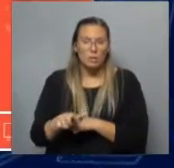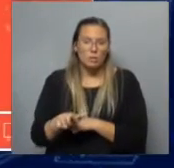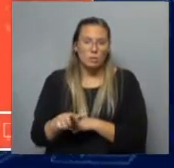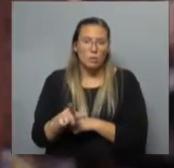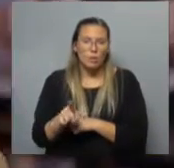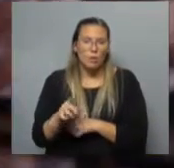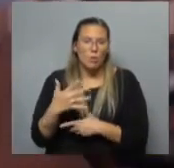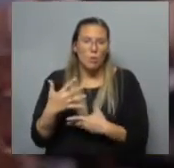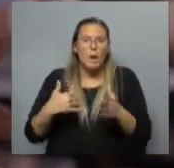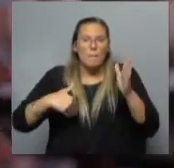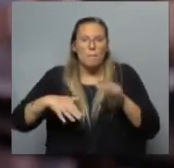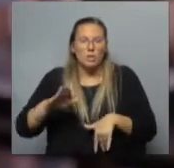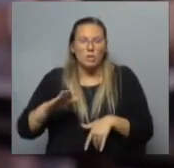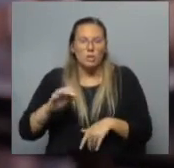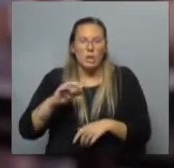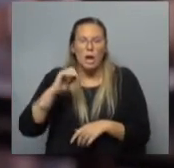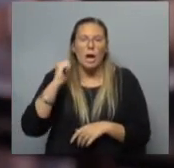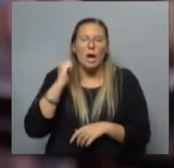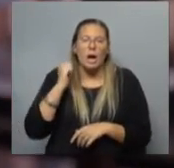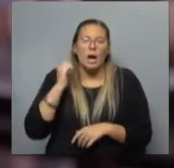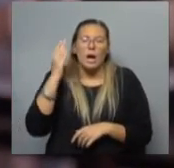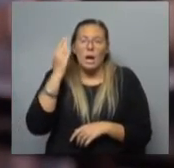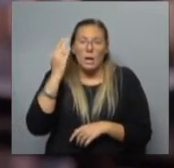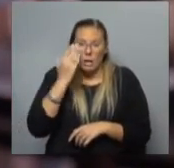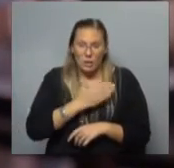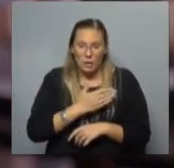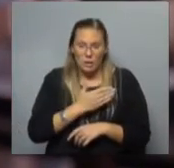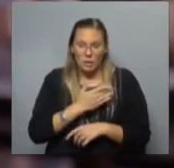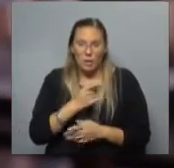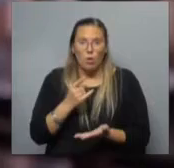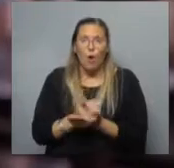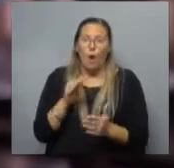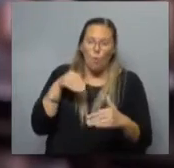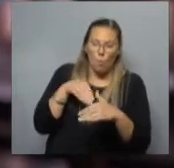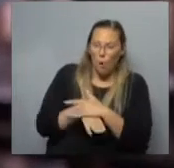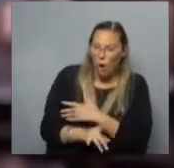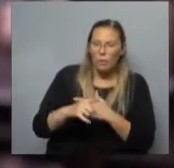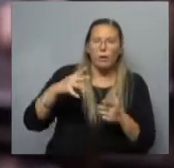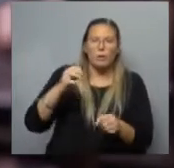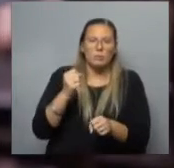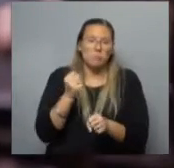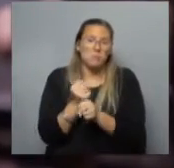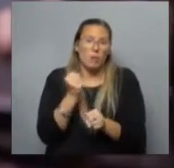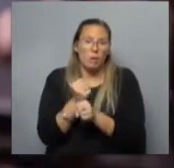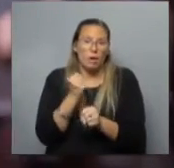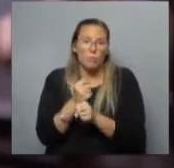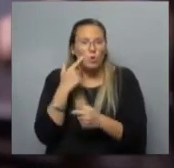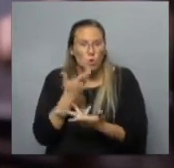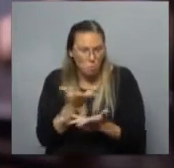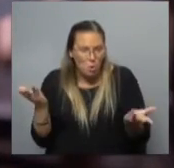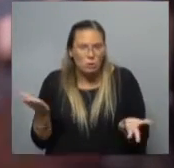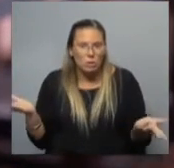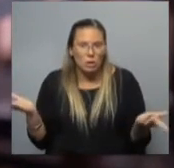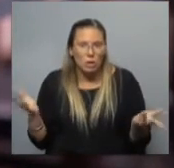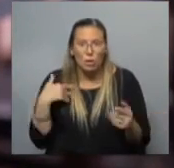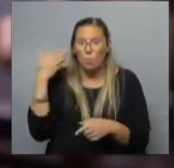gran lugar, ¿no? Porque la mayoría de los negros están o en depósitos o en lugares para atrás que no estamos lo suficientemente visibles